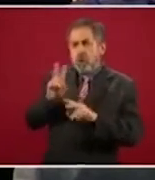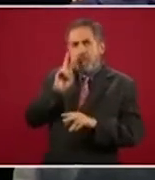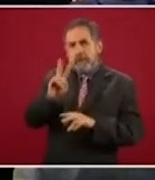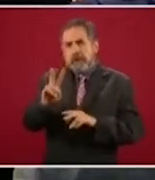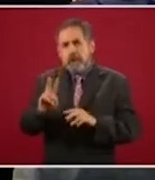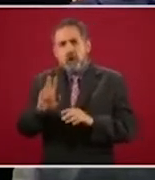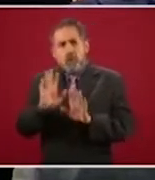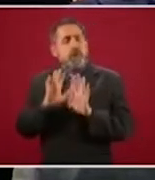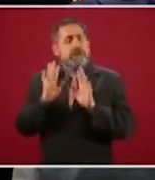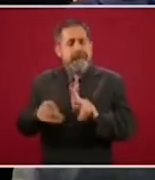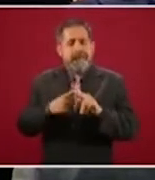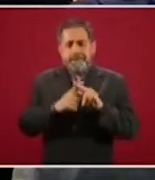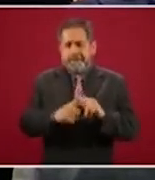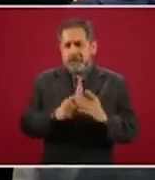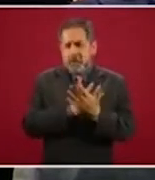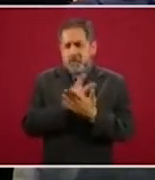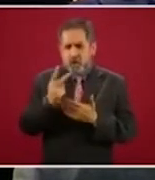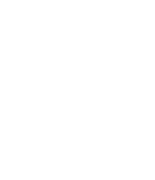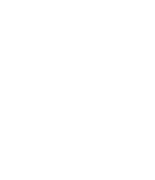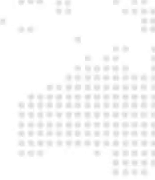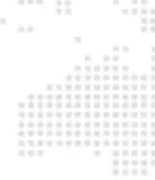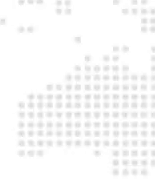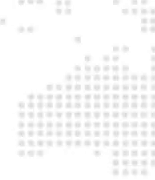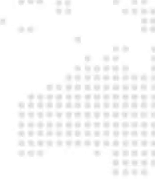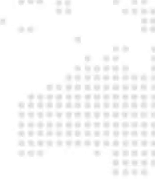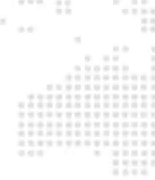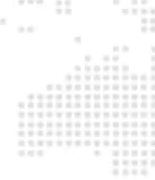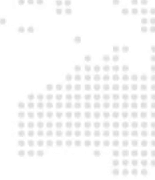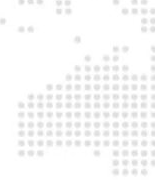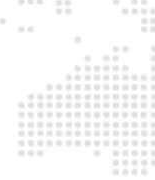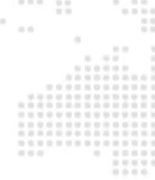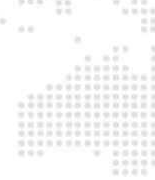porque ya empezó el programa de tiempo completo